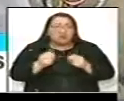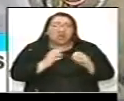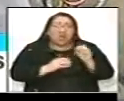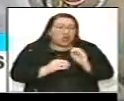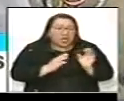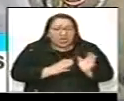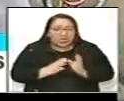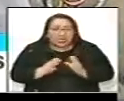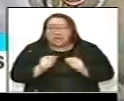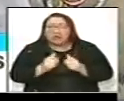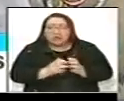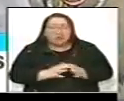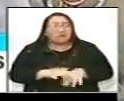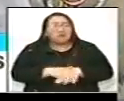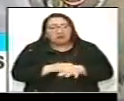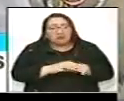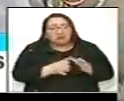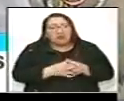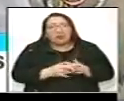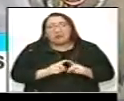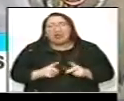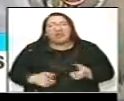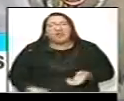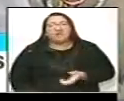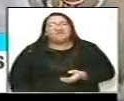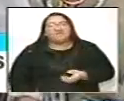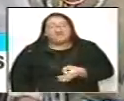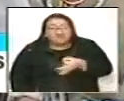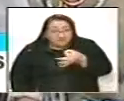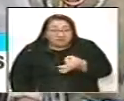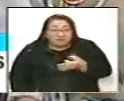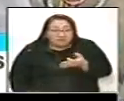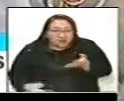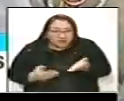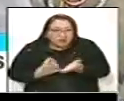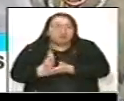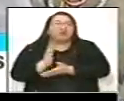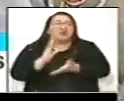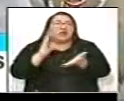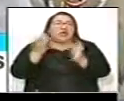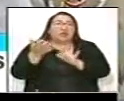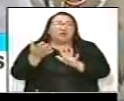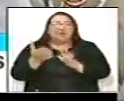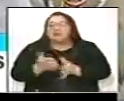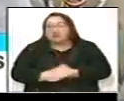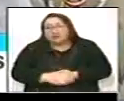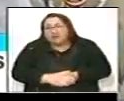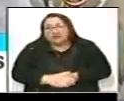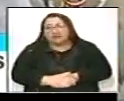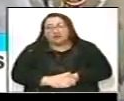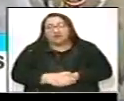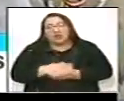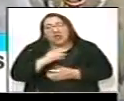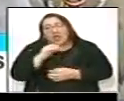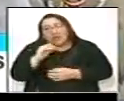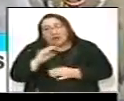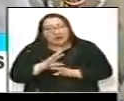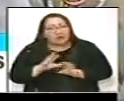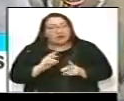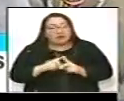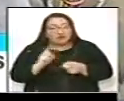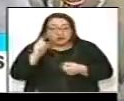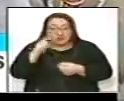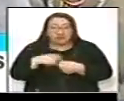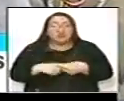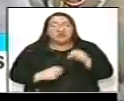organizaditos, ¿verdad? Pero que no significaba una real incidencia en lo que había que decidir. La participación es